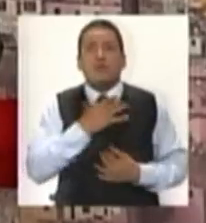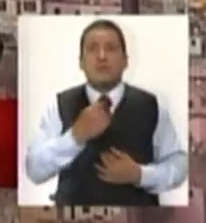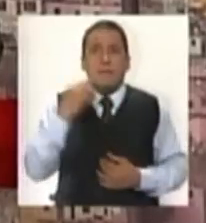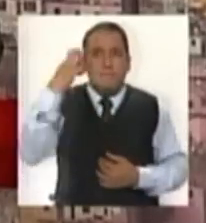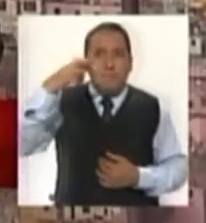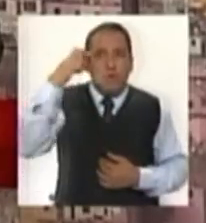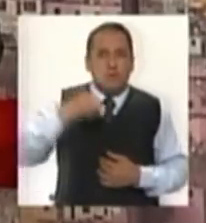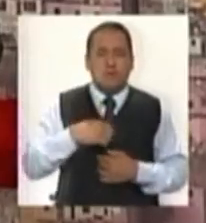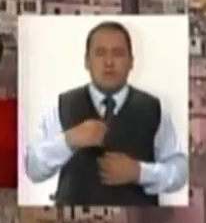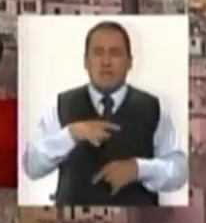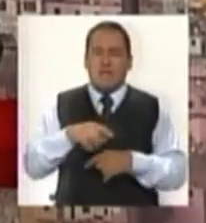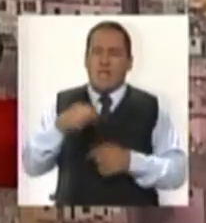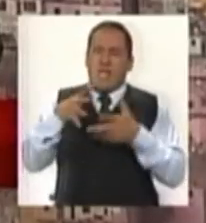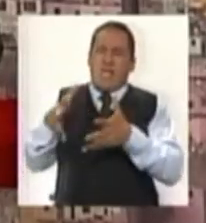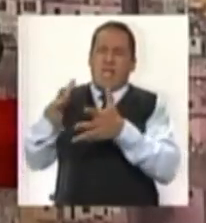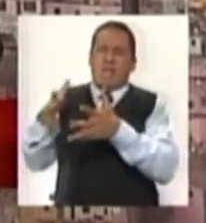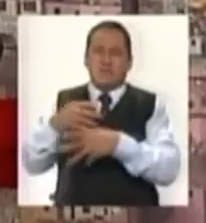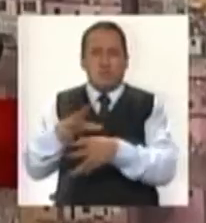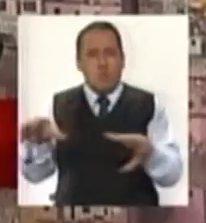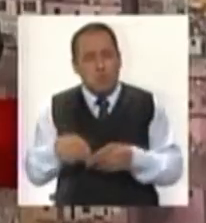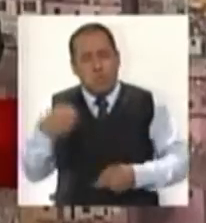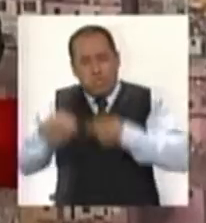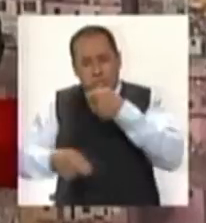critica tanto estas inversiones para todos.